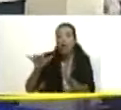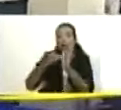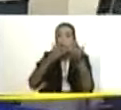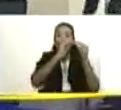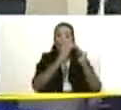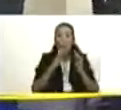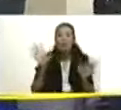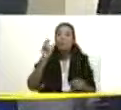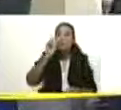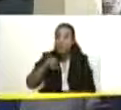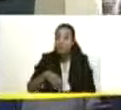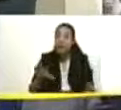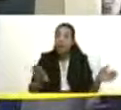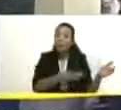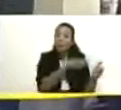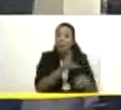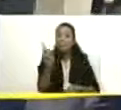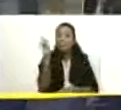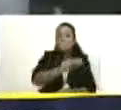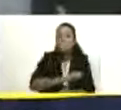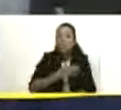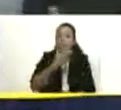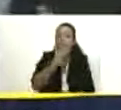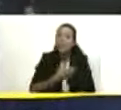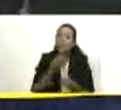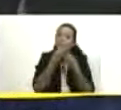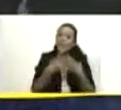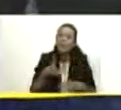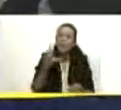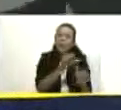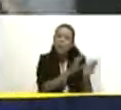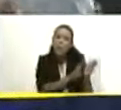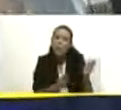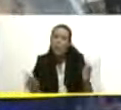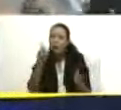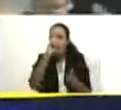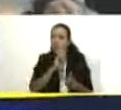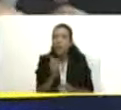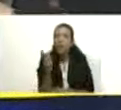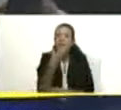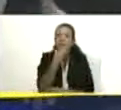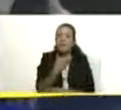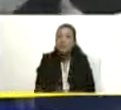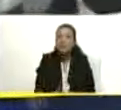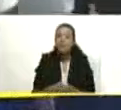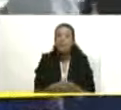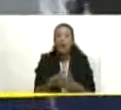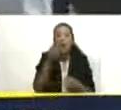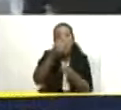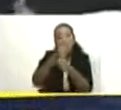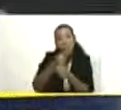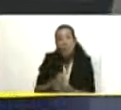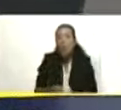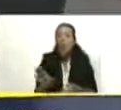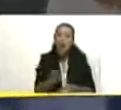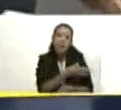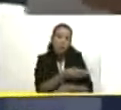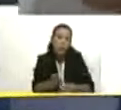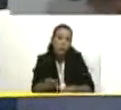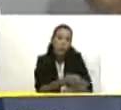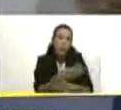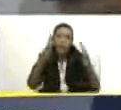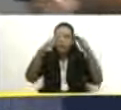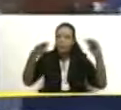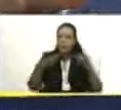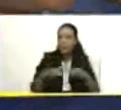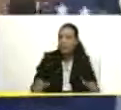música, porque estamos en el mes más bonito del año, como es diciembre, con los aguinaldos, con los